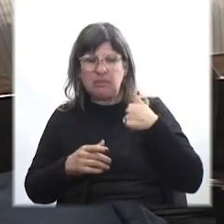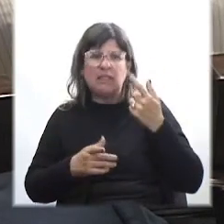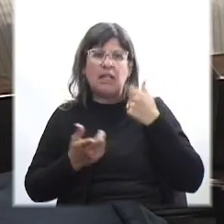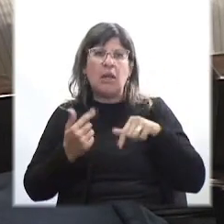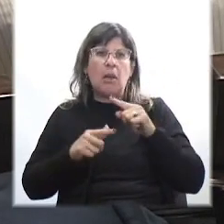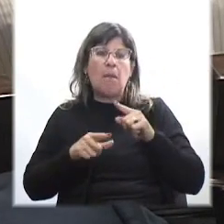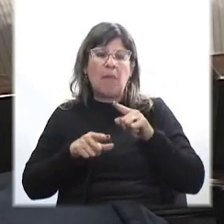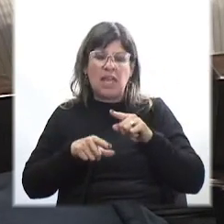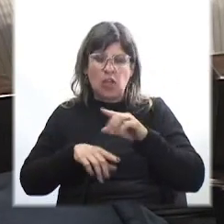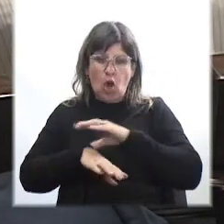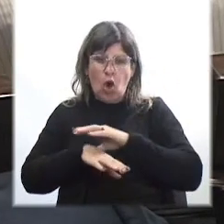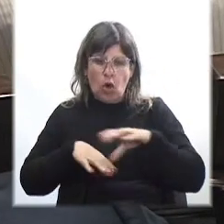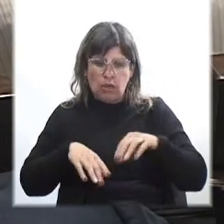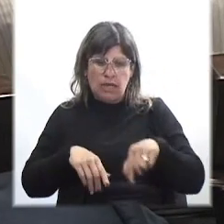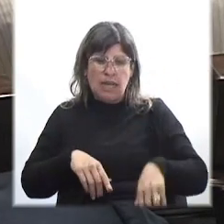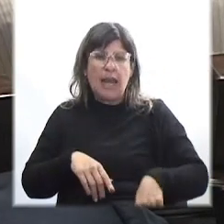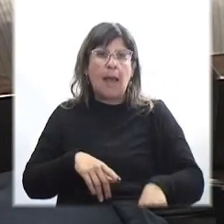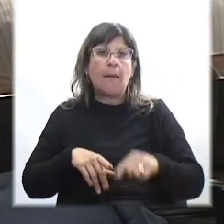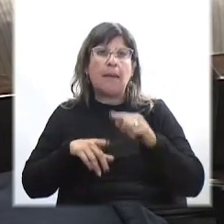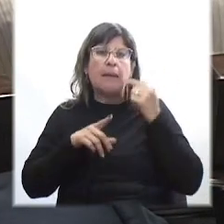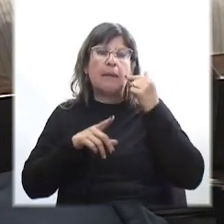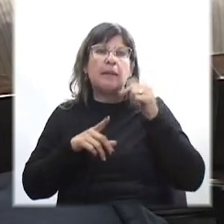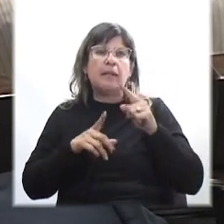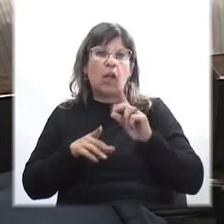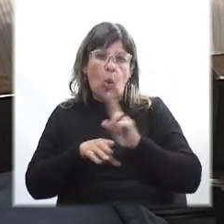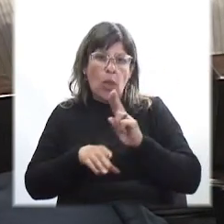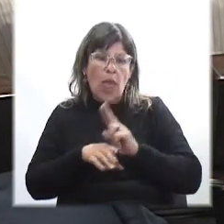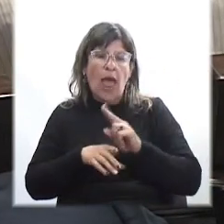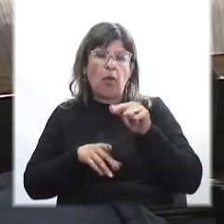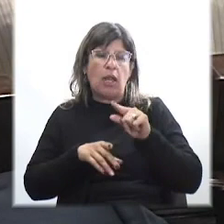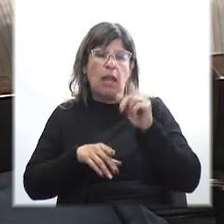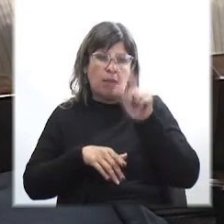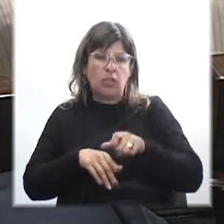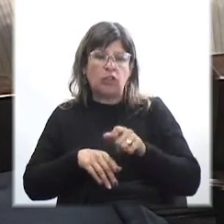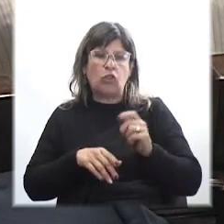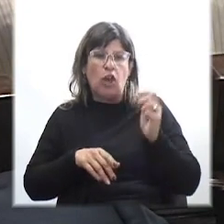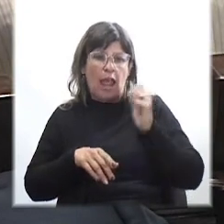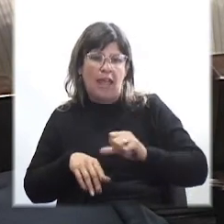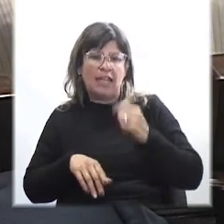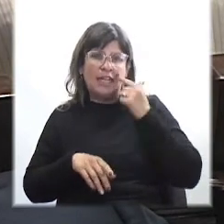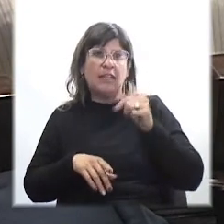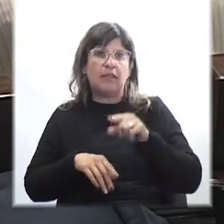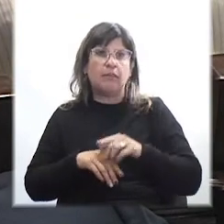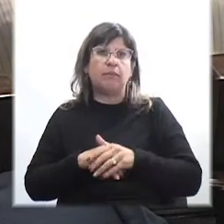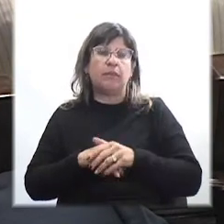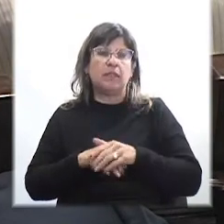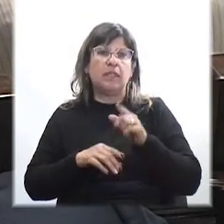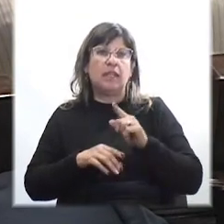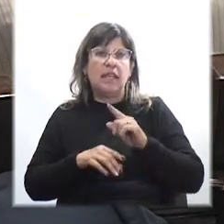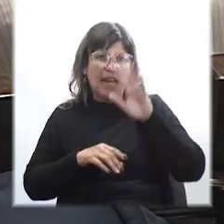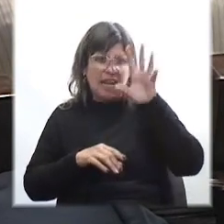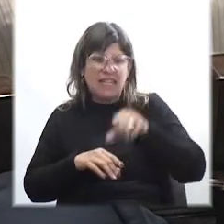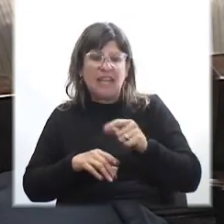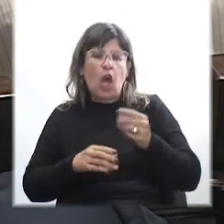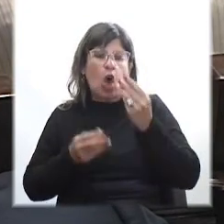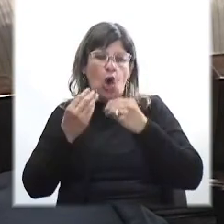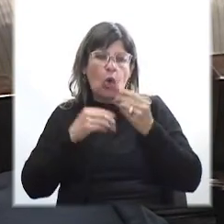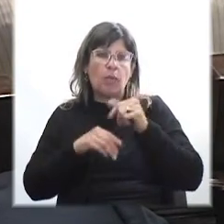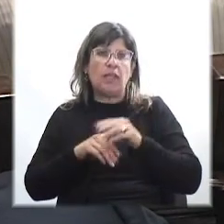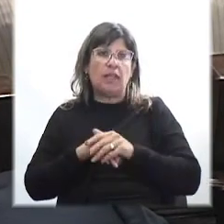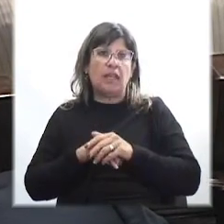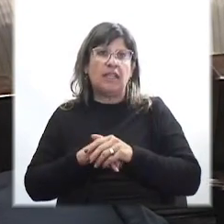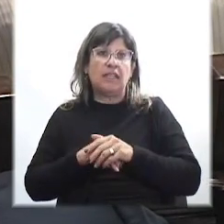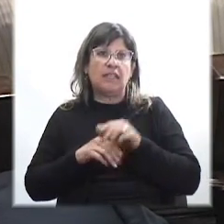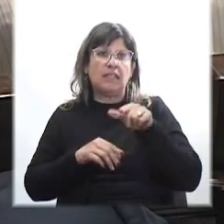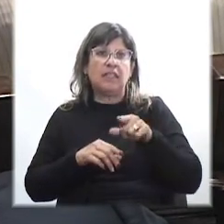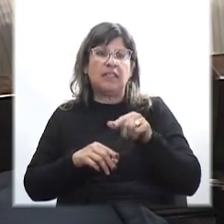Pero el fémur curado mostró que alguien debe de haber cuidado a la persona herida. Casado en su nombre, le trajo comida y le